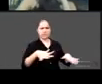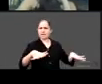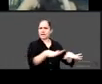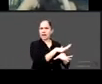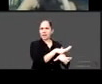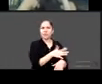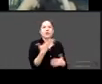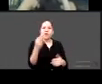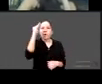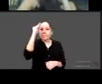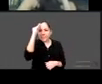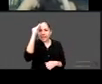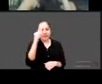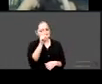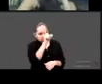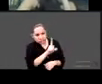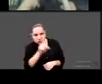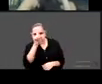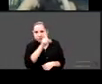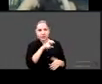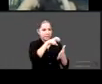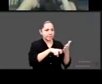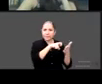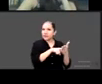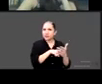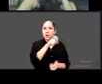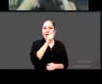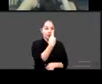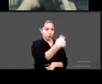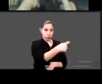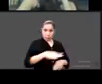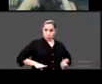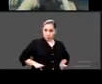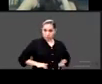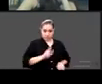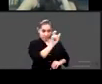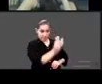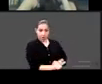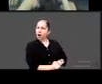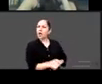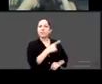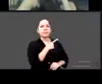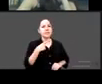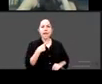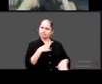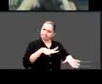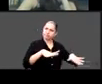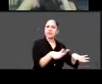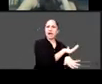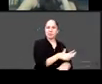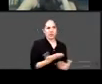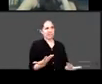sino en ese acto cambiaban, se metían con su ser, cosa que no es muy riesgosa. Bueno, ¿cuál es la